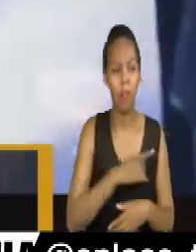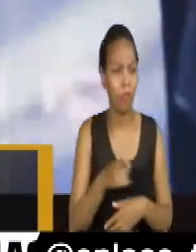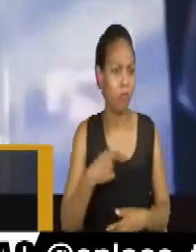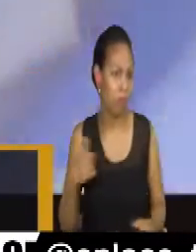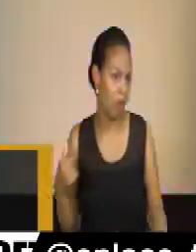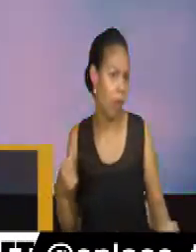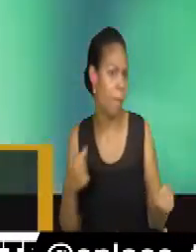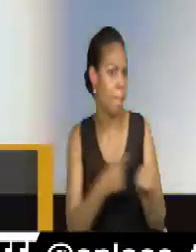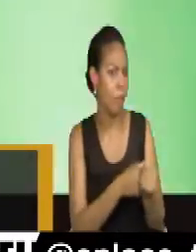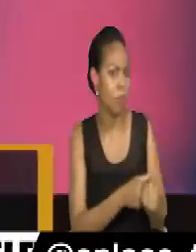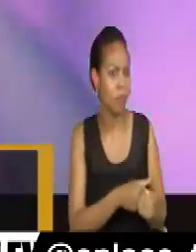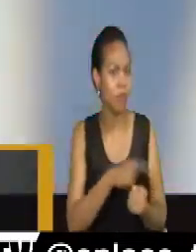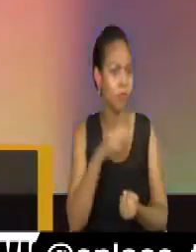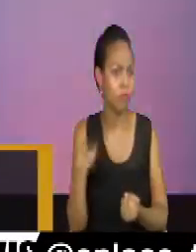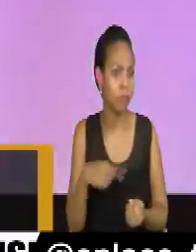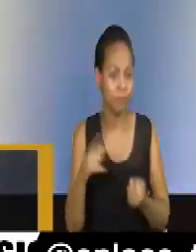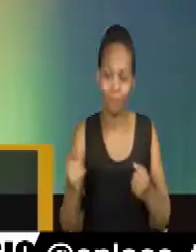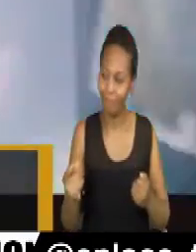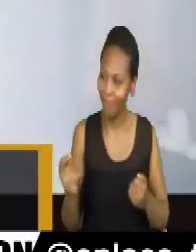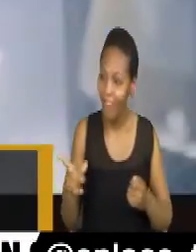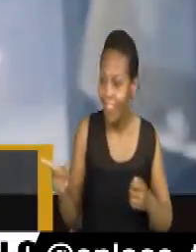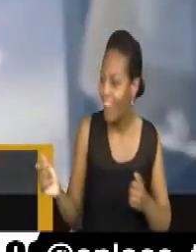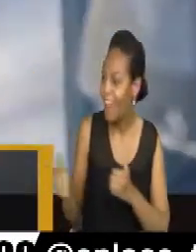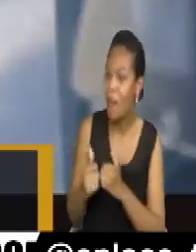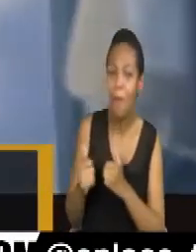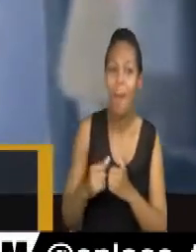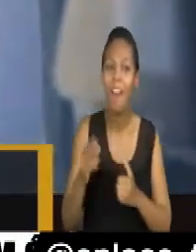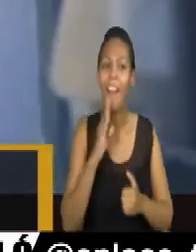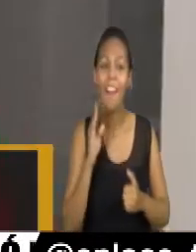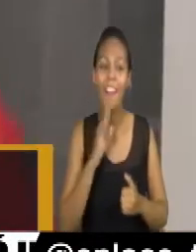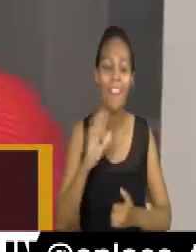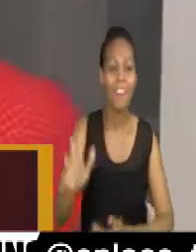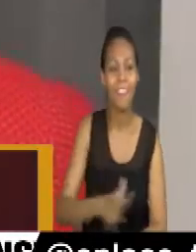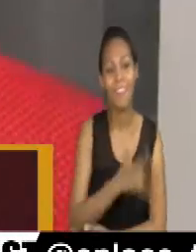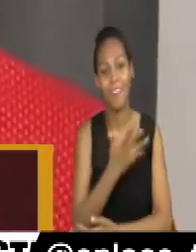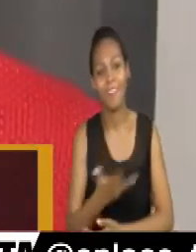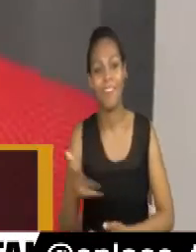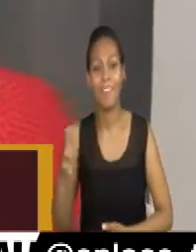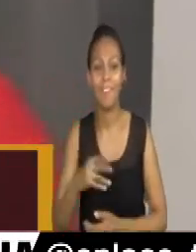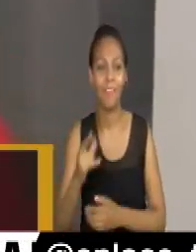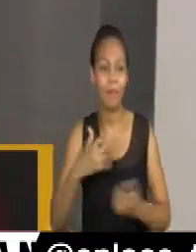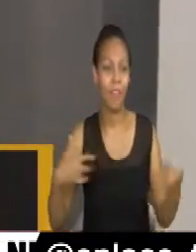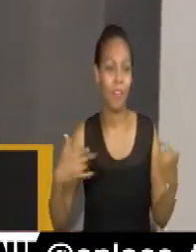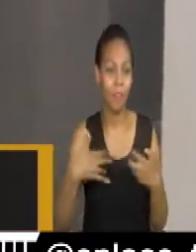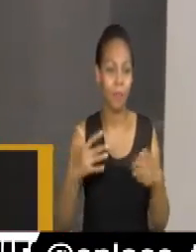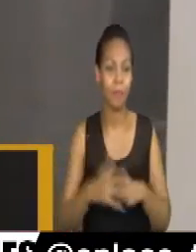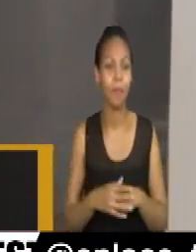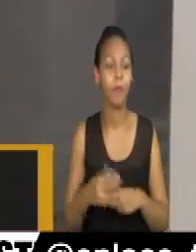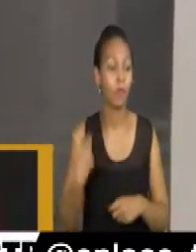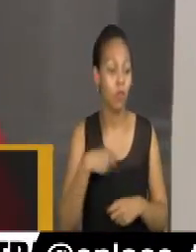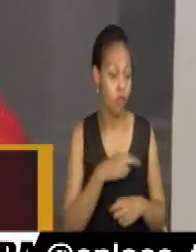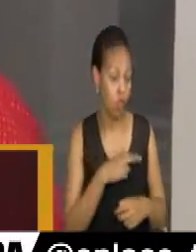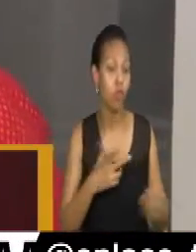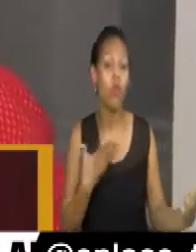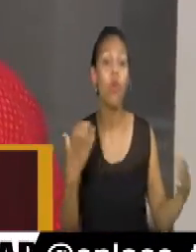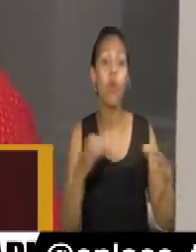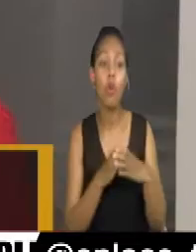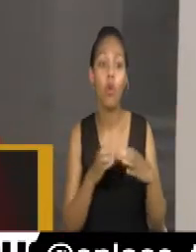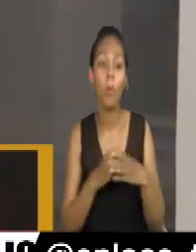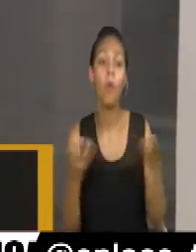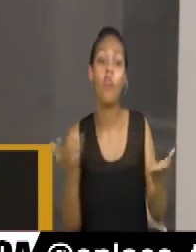Compartirán tarima con un maestro de la música vallenata. Somos un grupo de Santa Marta, Davy Ra, Erwin Espelucao. Hemos sido